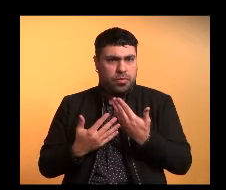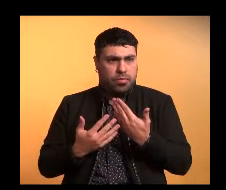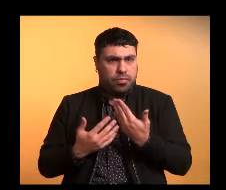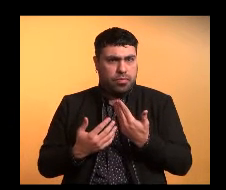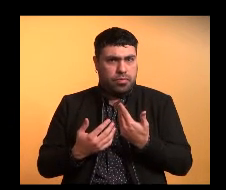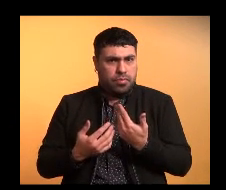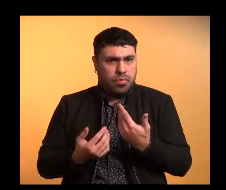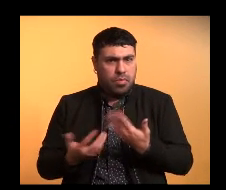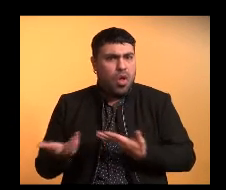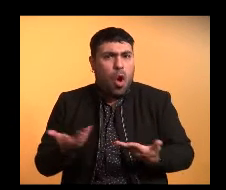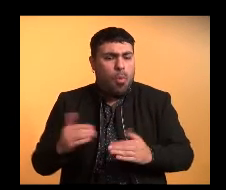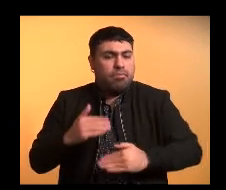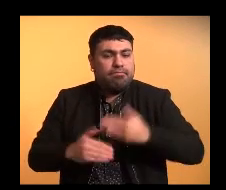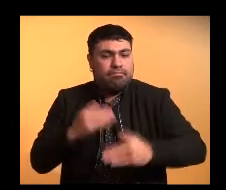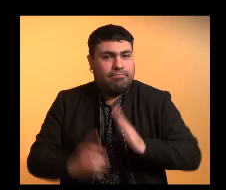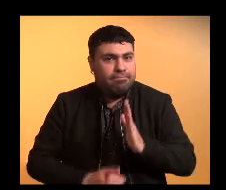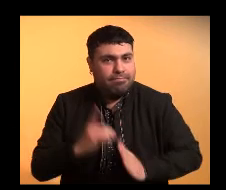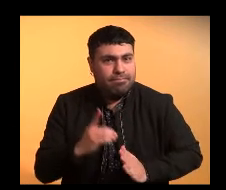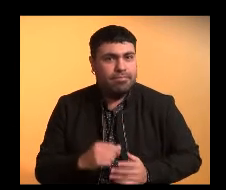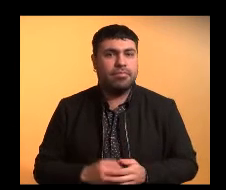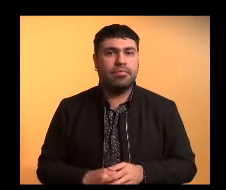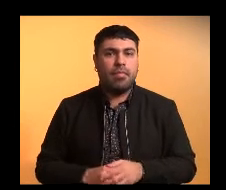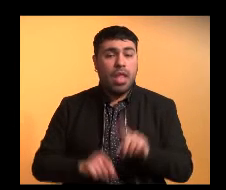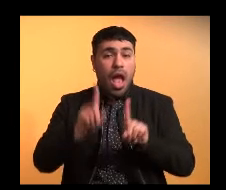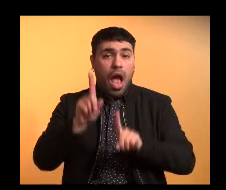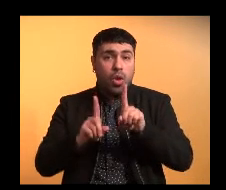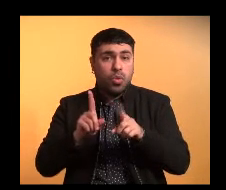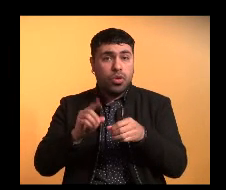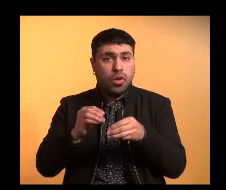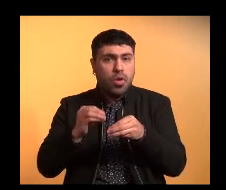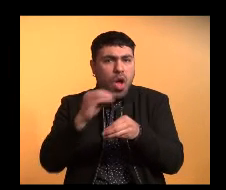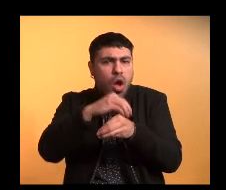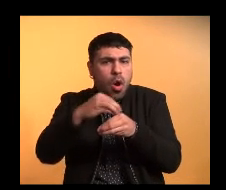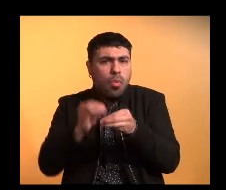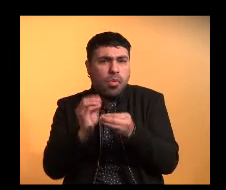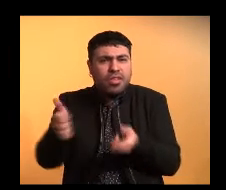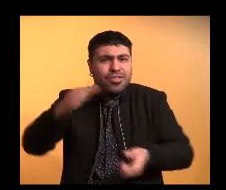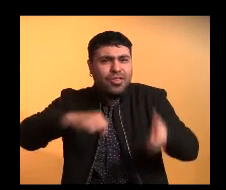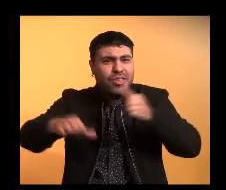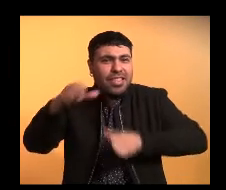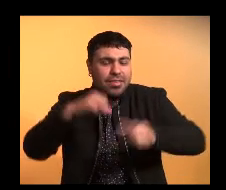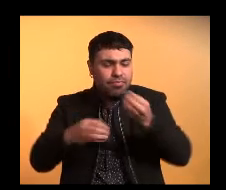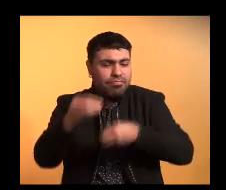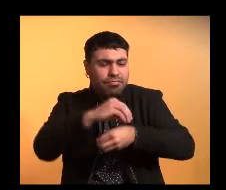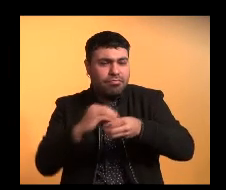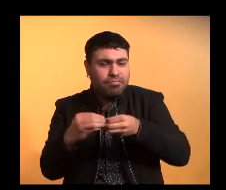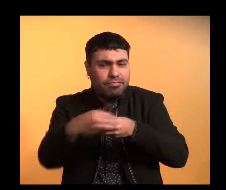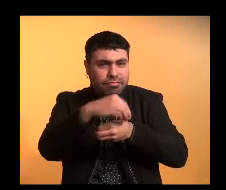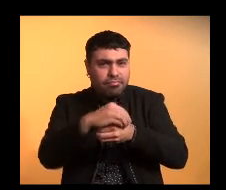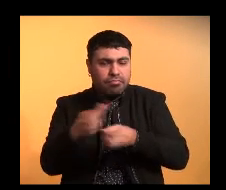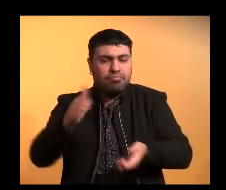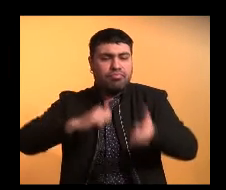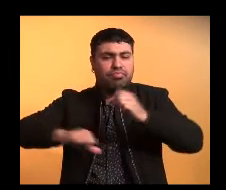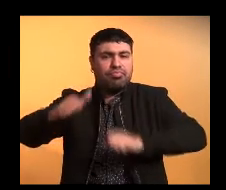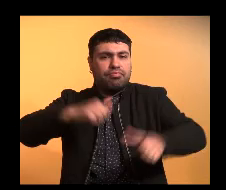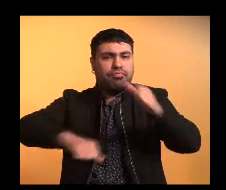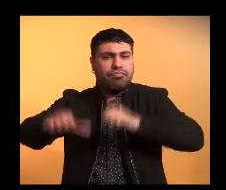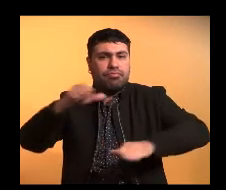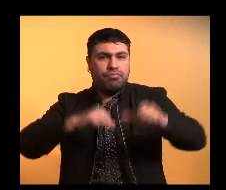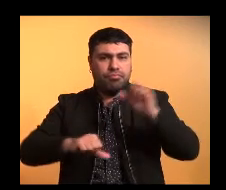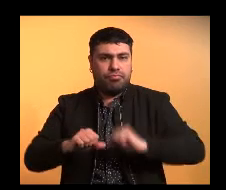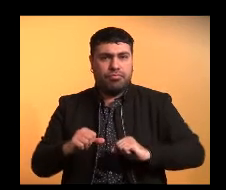de compuestos químicos, y algunos de esos compuestos químicos, en el caso particularmente de las algas café, son compuestos químicos